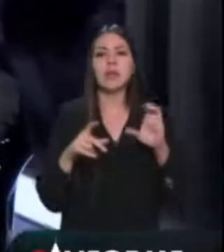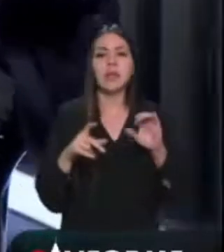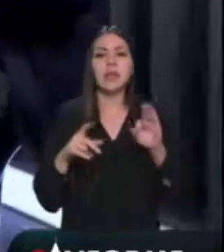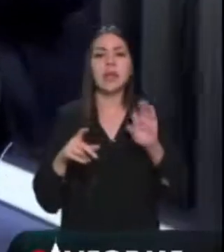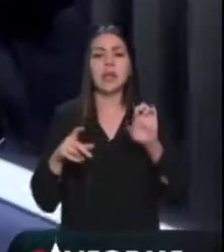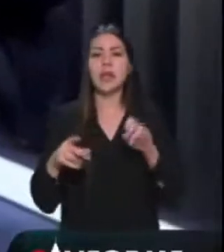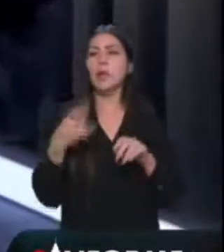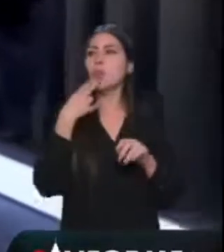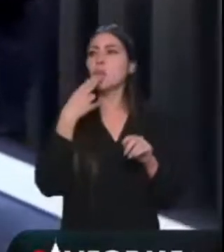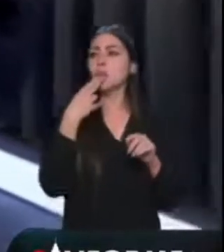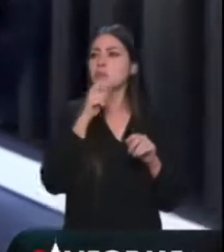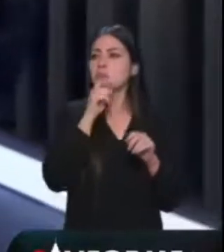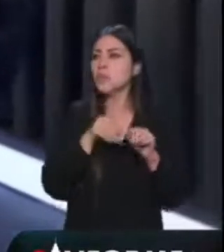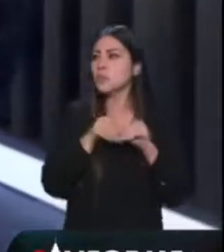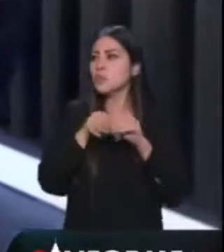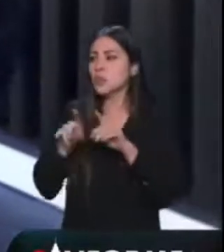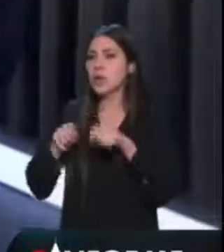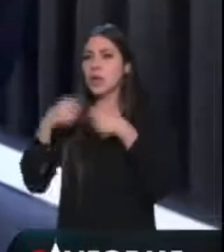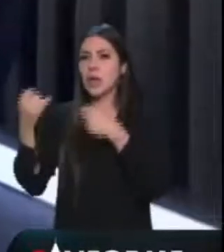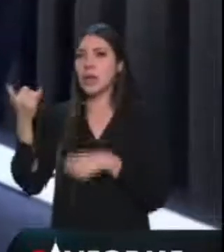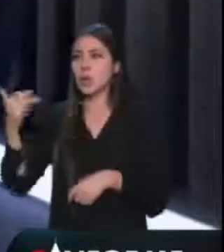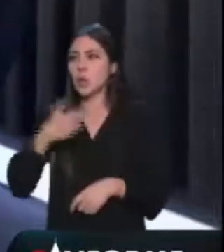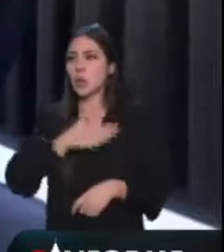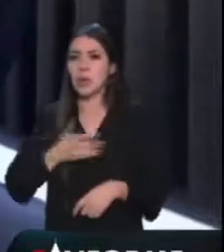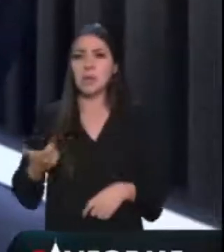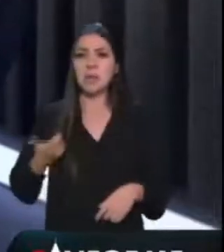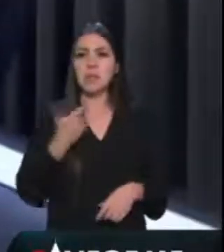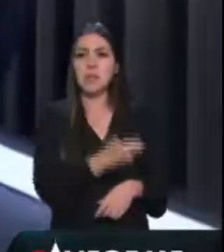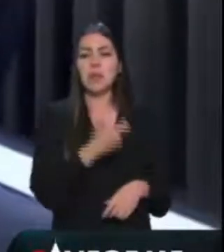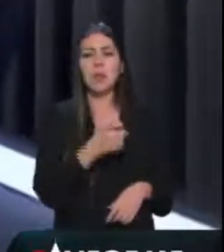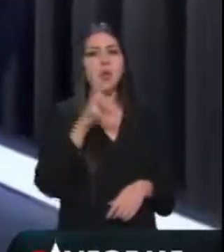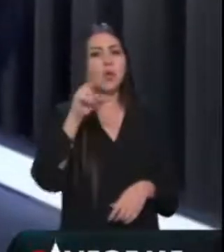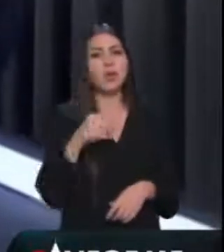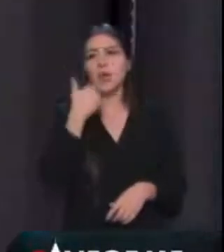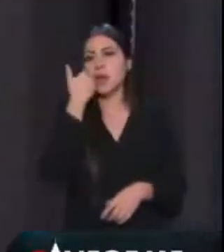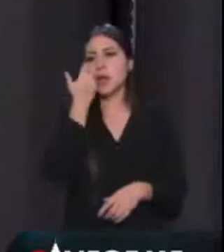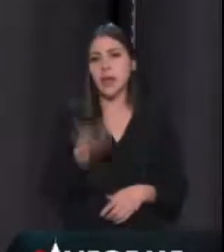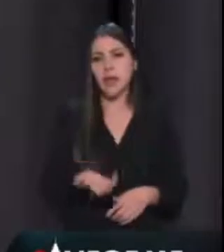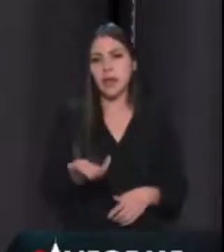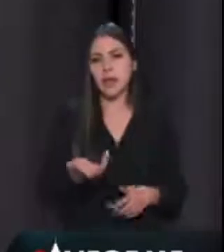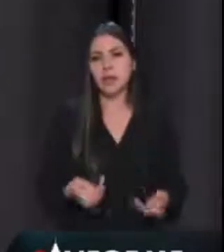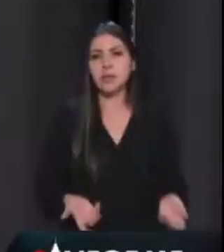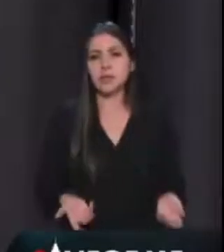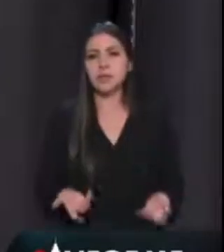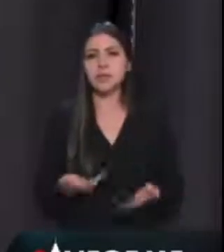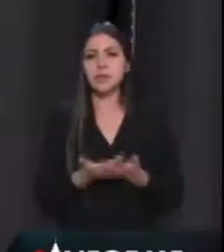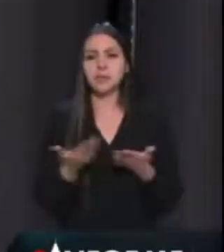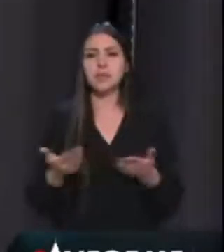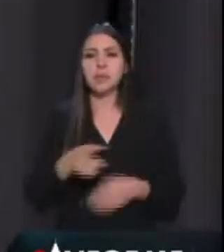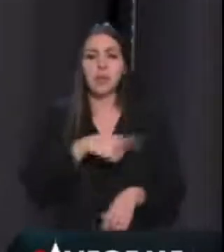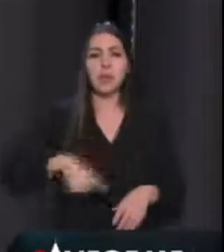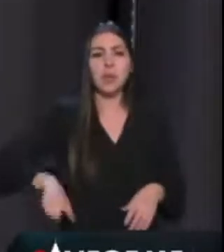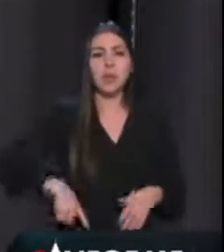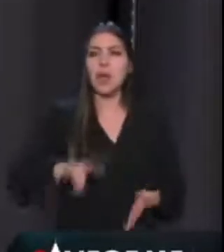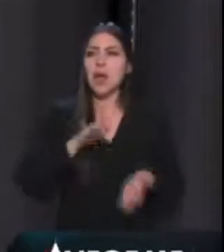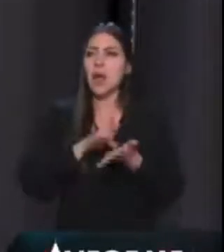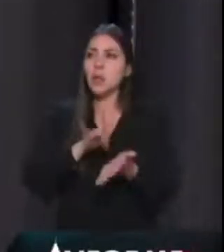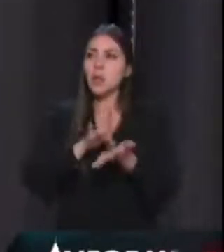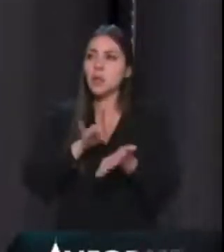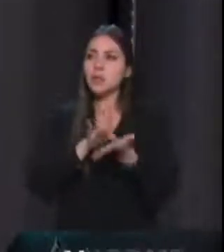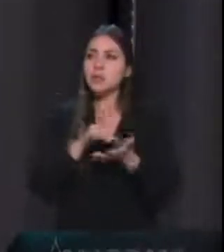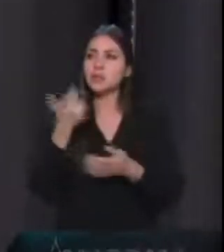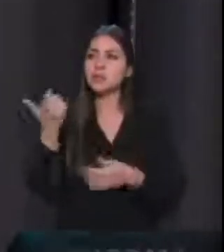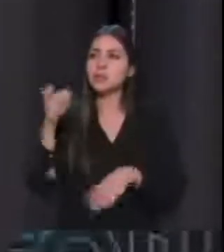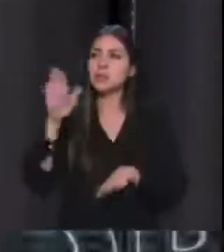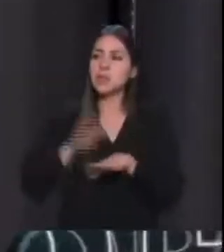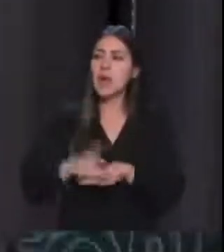no quieren pagar lo justo por esa tarifa de porteo. Entonces, los estamos subsidiando y además la reforma